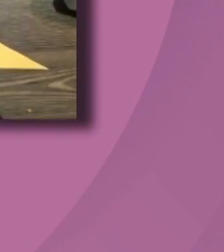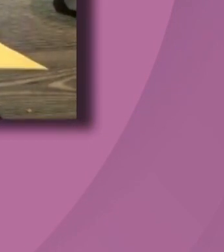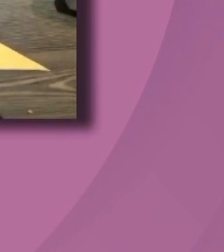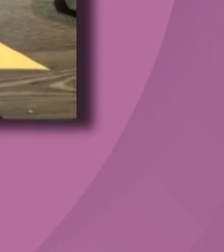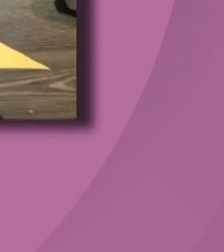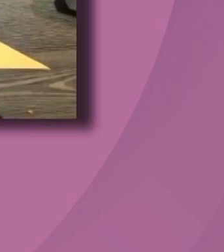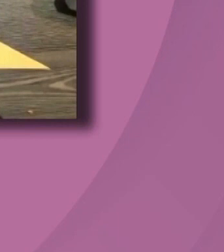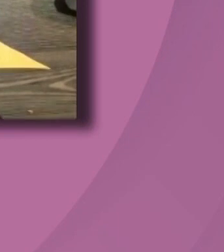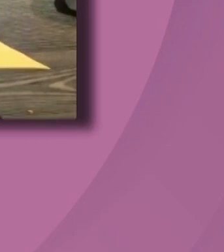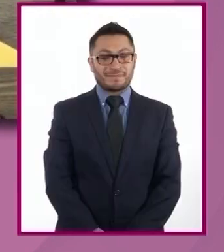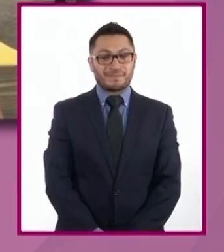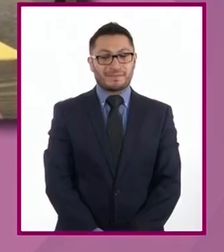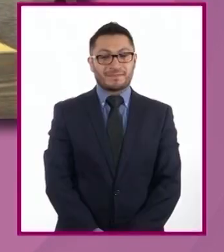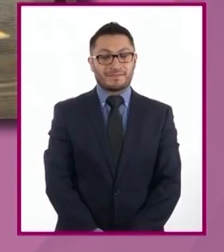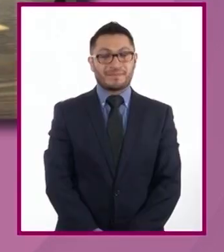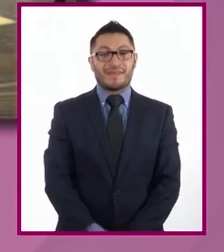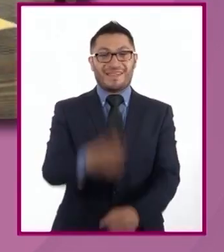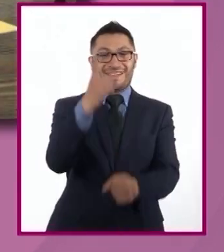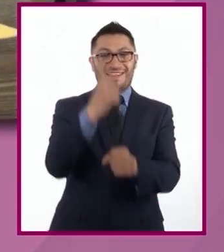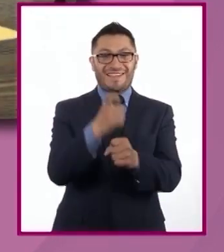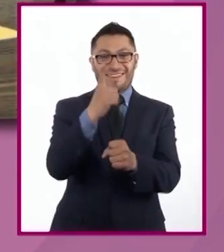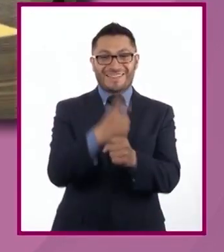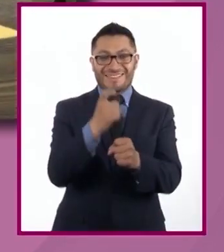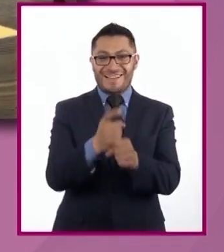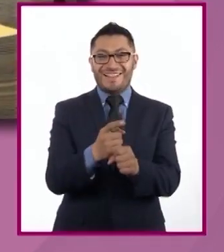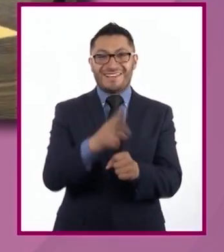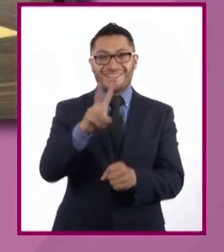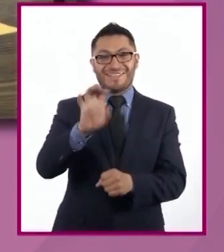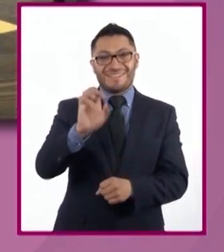El primer vértice.